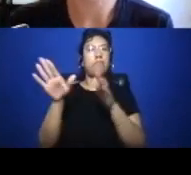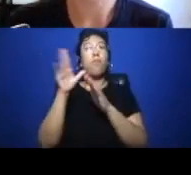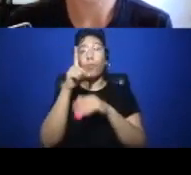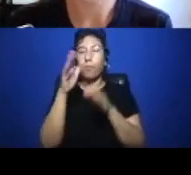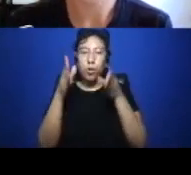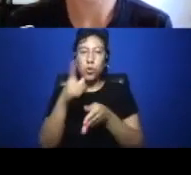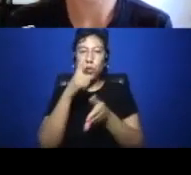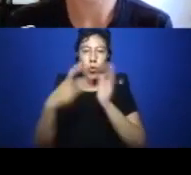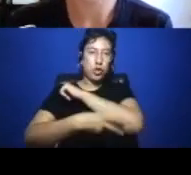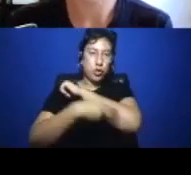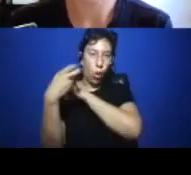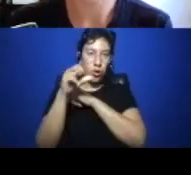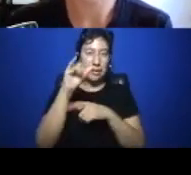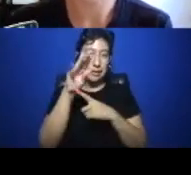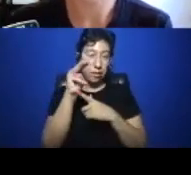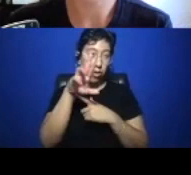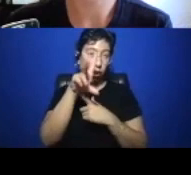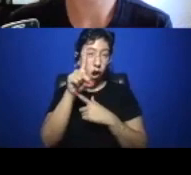que...